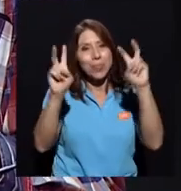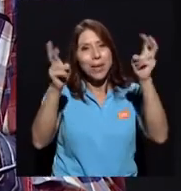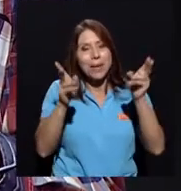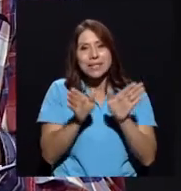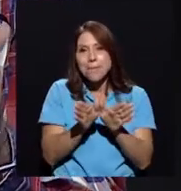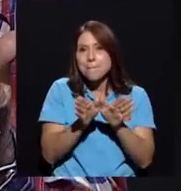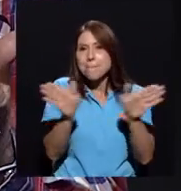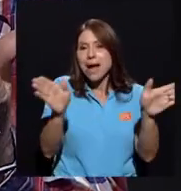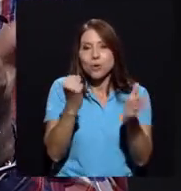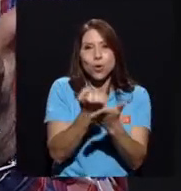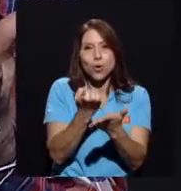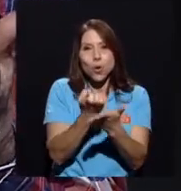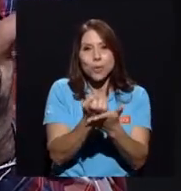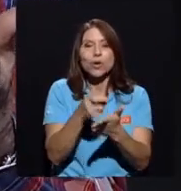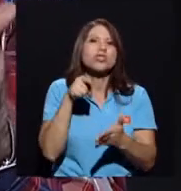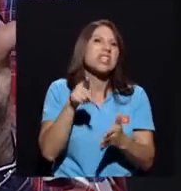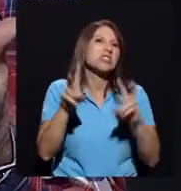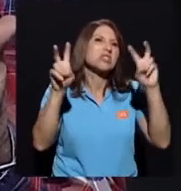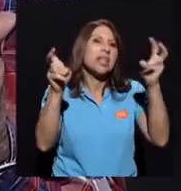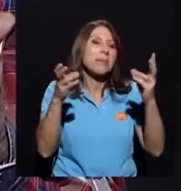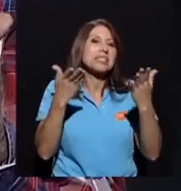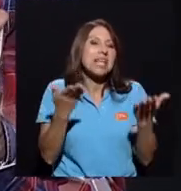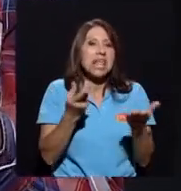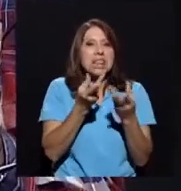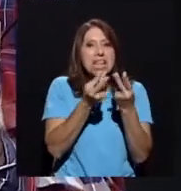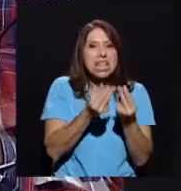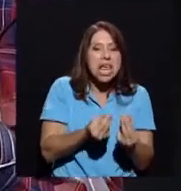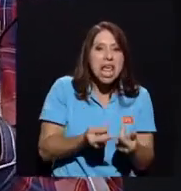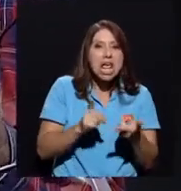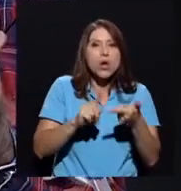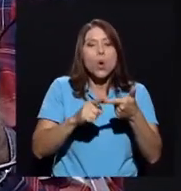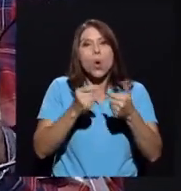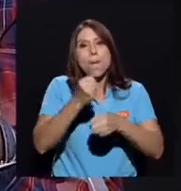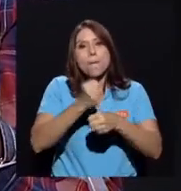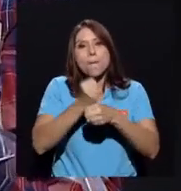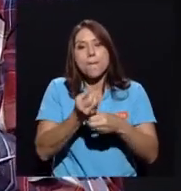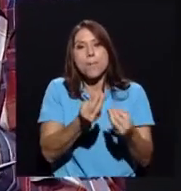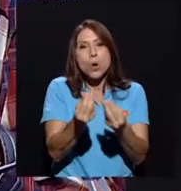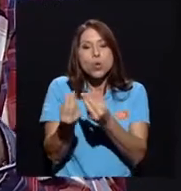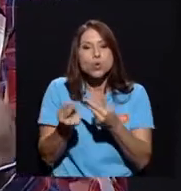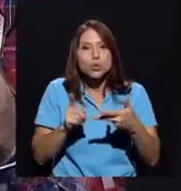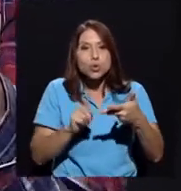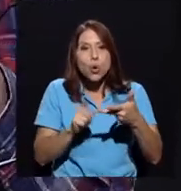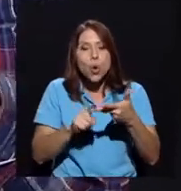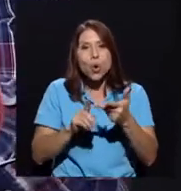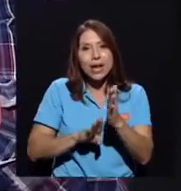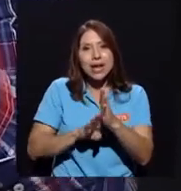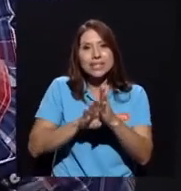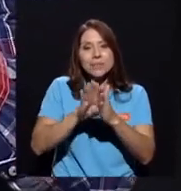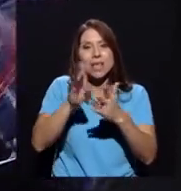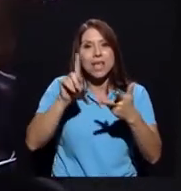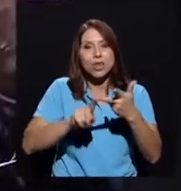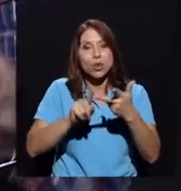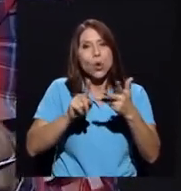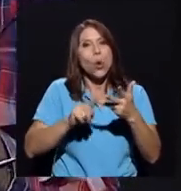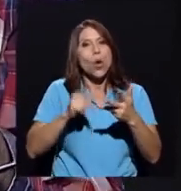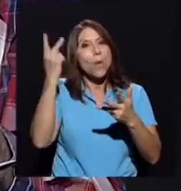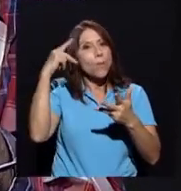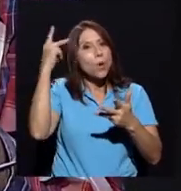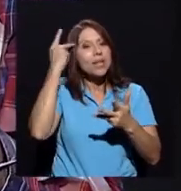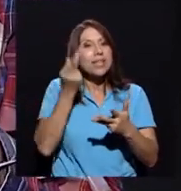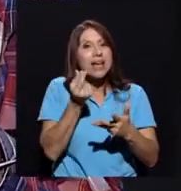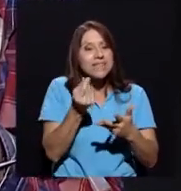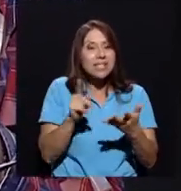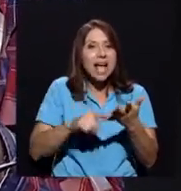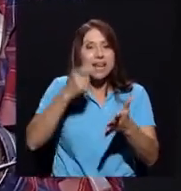llevarnos hacia los temas del dinero de la producción del crecimiento la política fiscal los impuestos la política